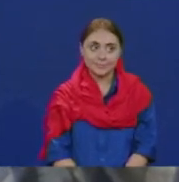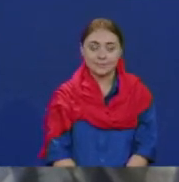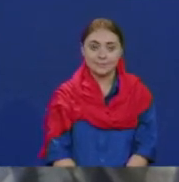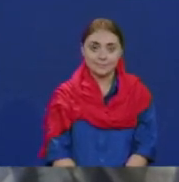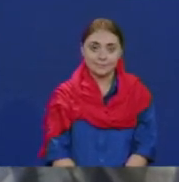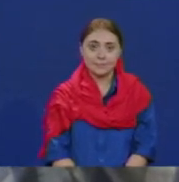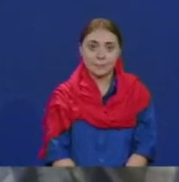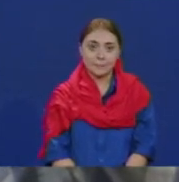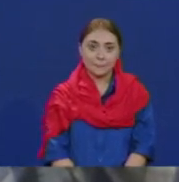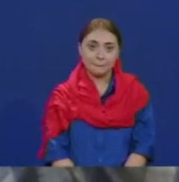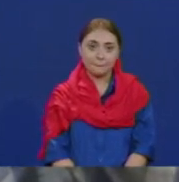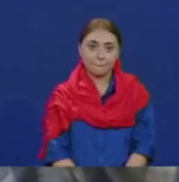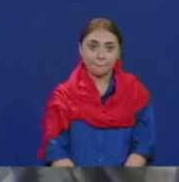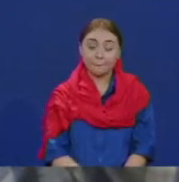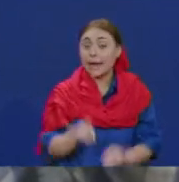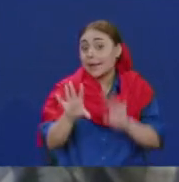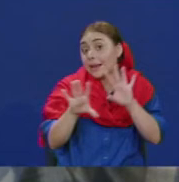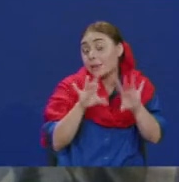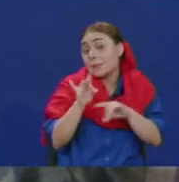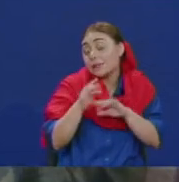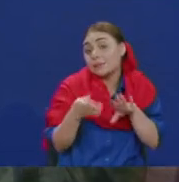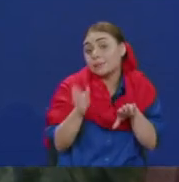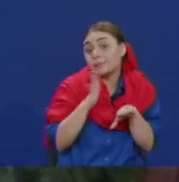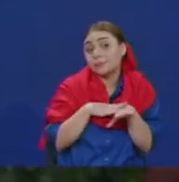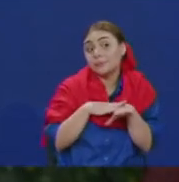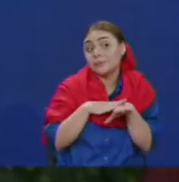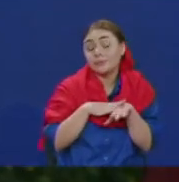Dios. ¿Habrá alguien más?